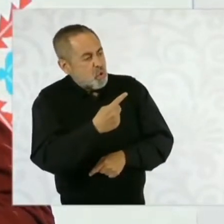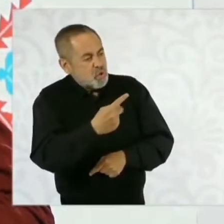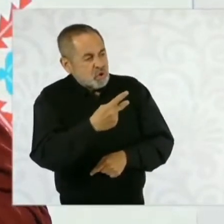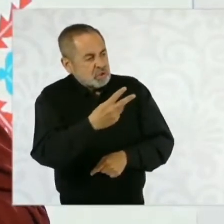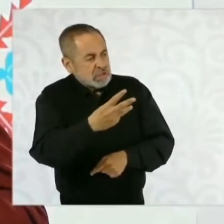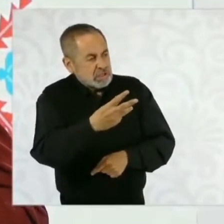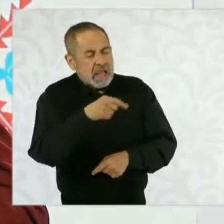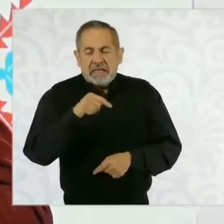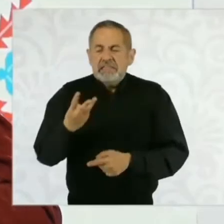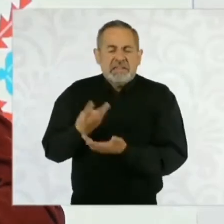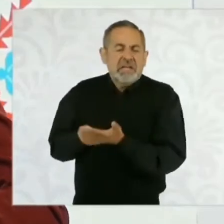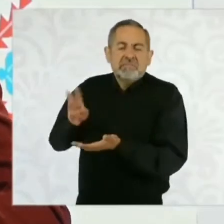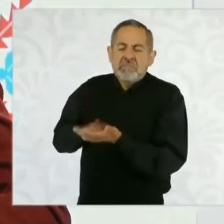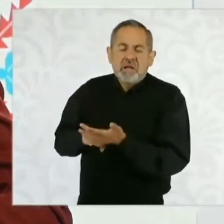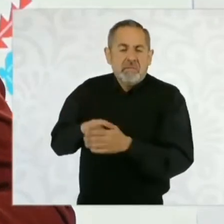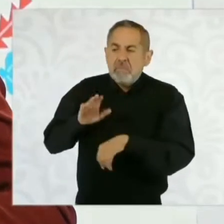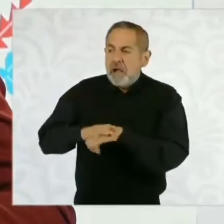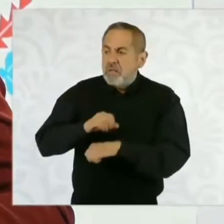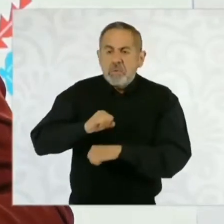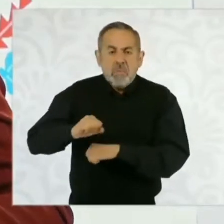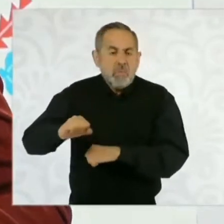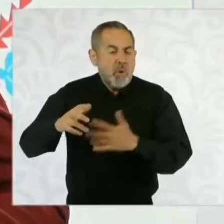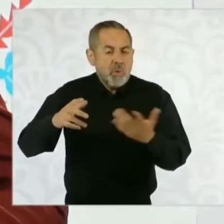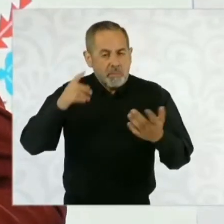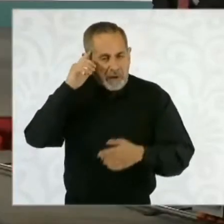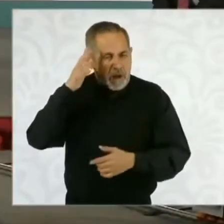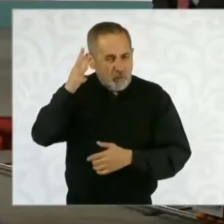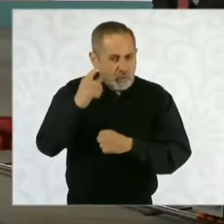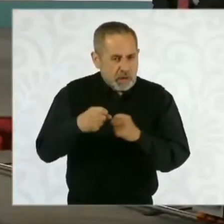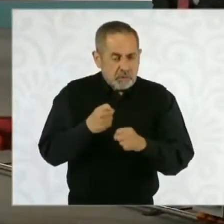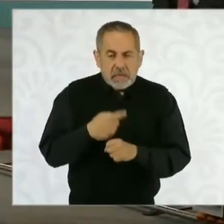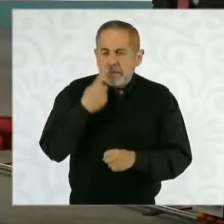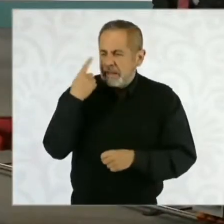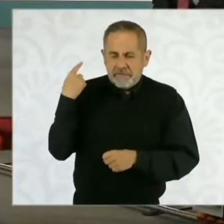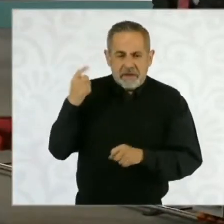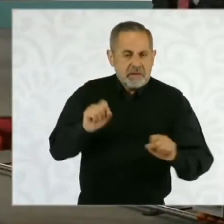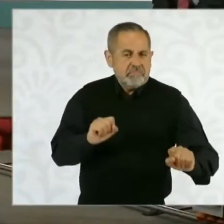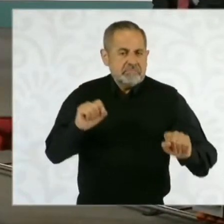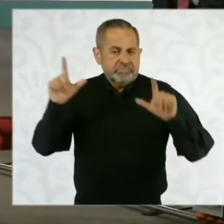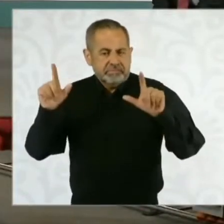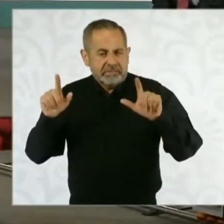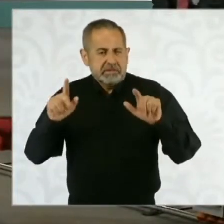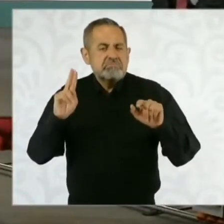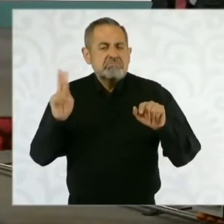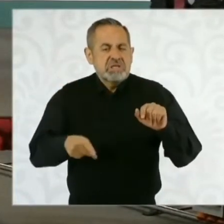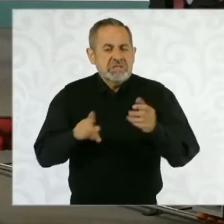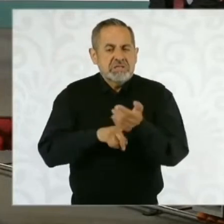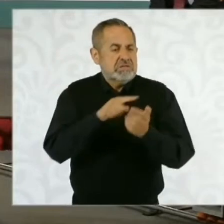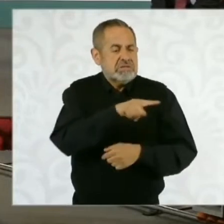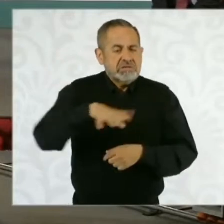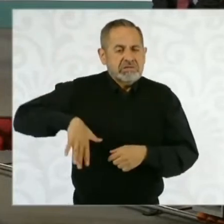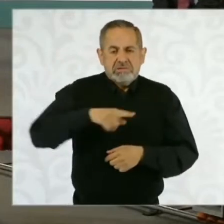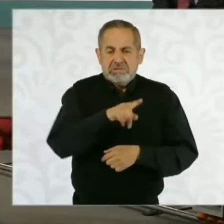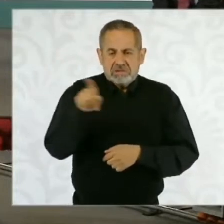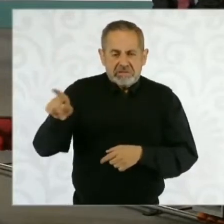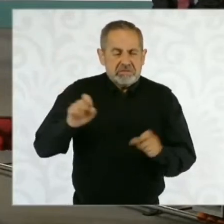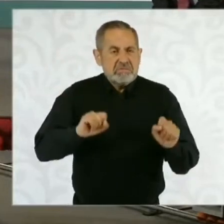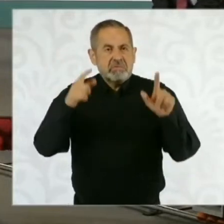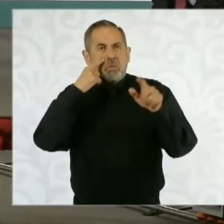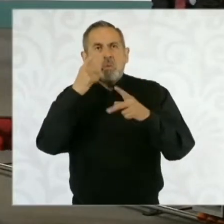próximo año. Y si ponemos la gráfica, que es similar a la que puso,